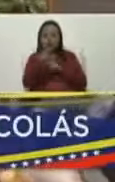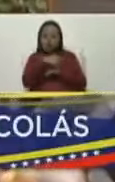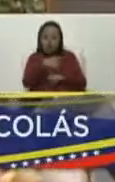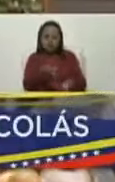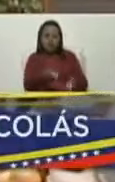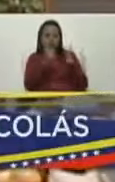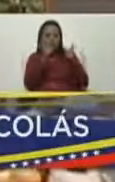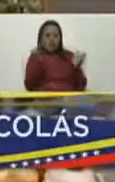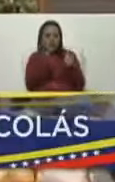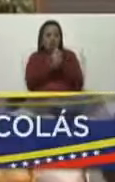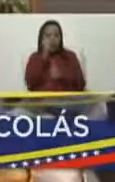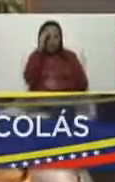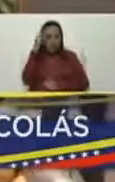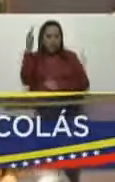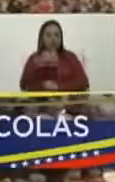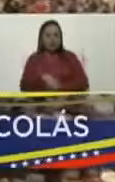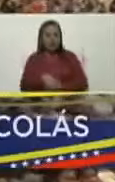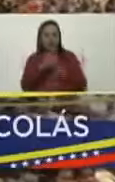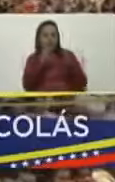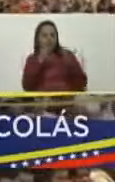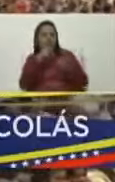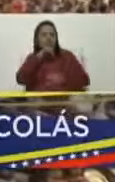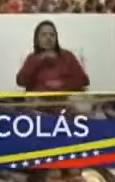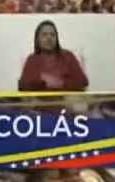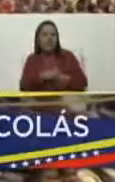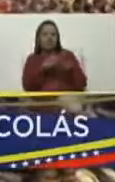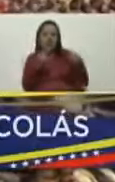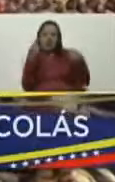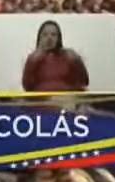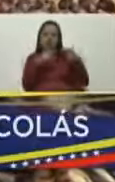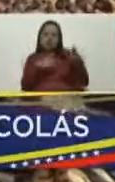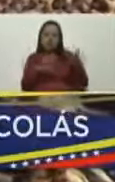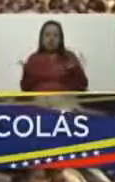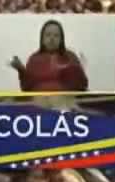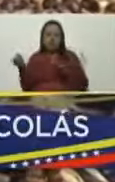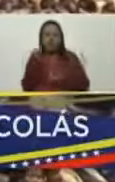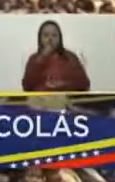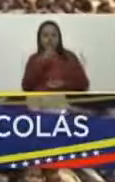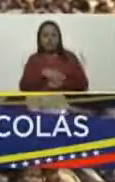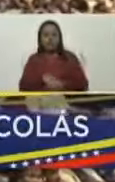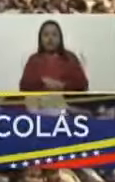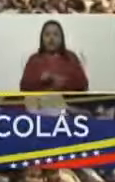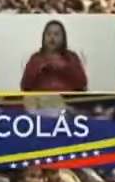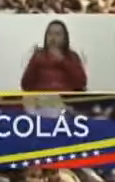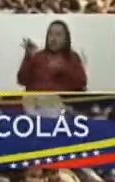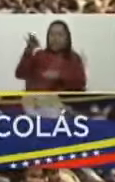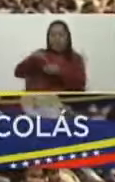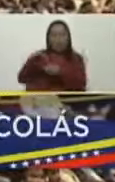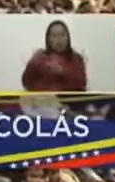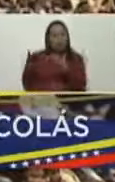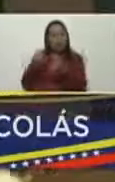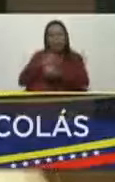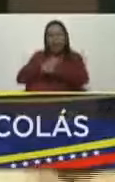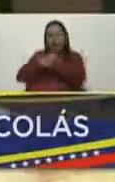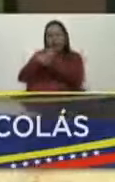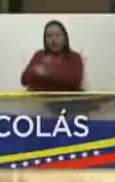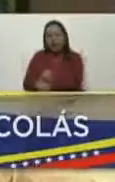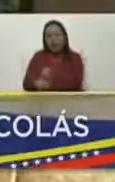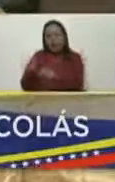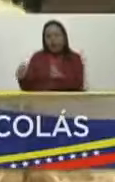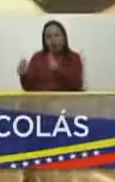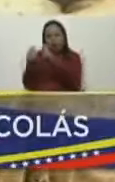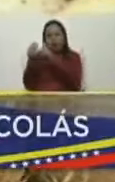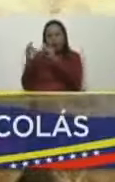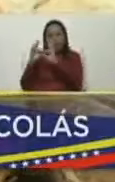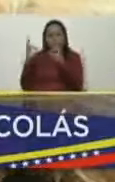sus sueños. Cuéntame la historia de todos estos productos. Bueno, todos los sembramos con mucho amor en conjunto de mi